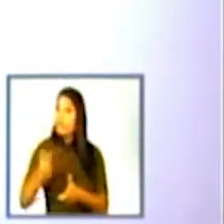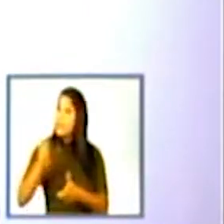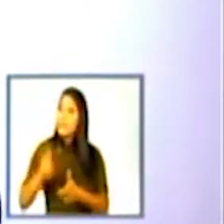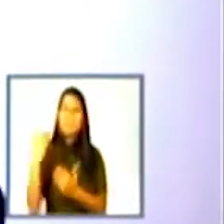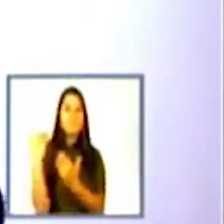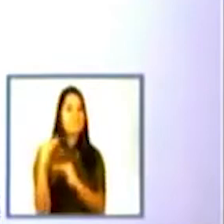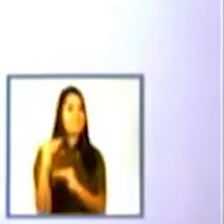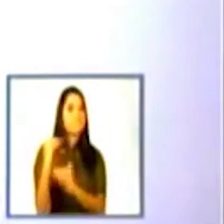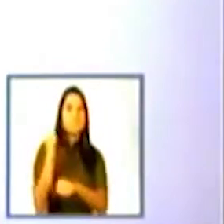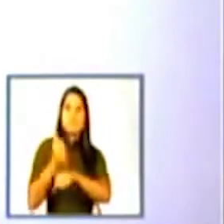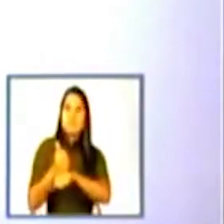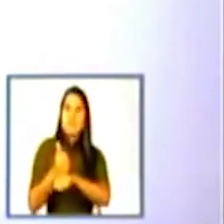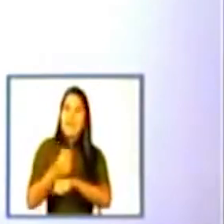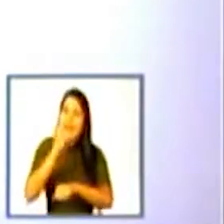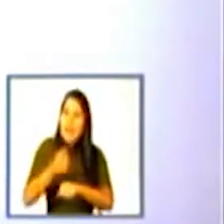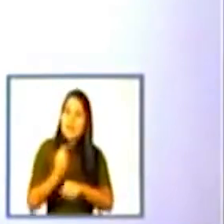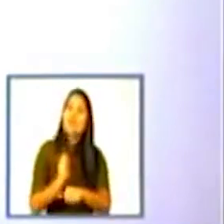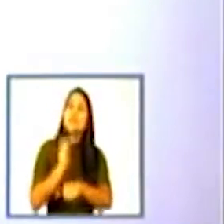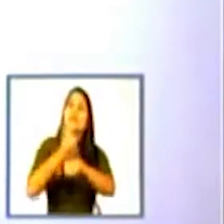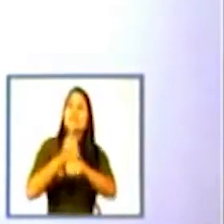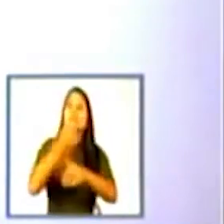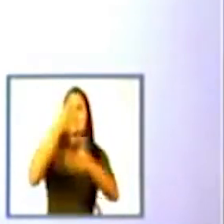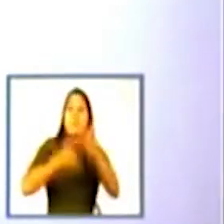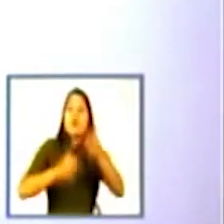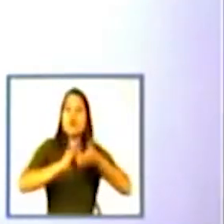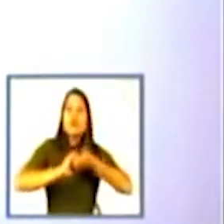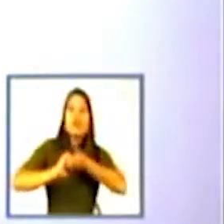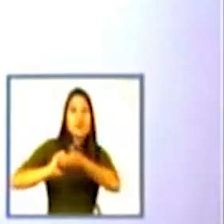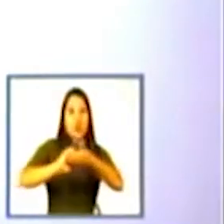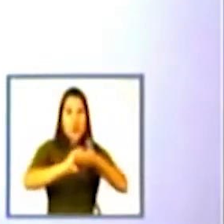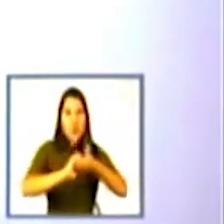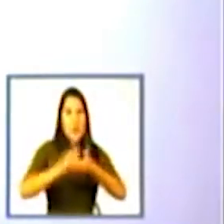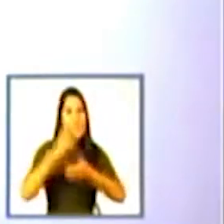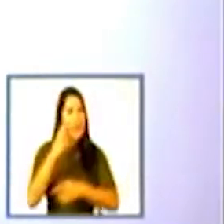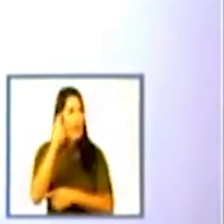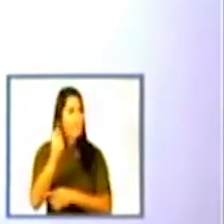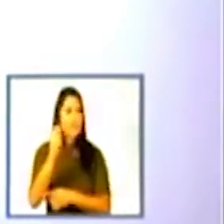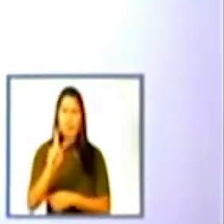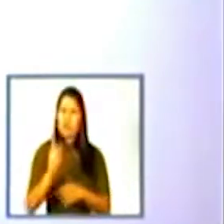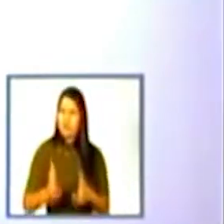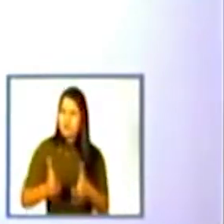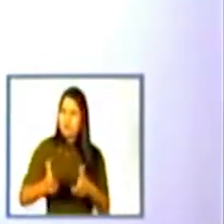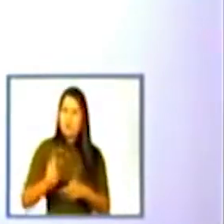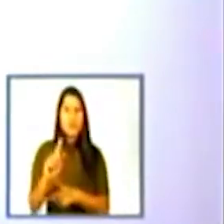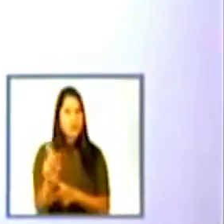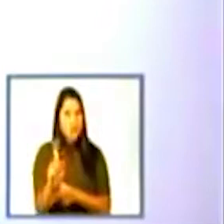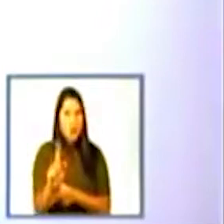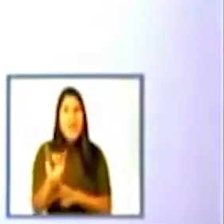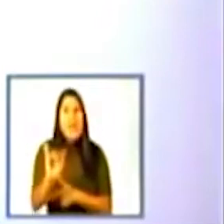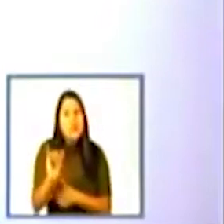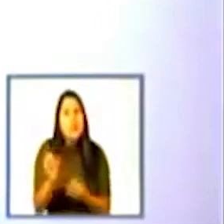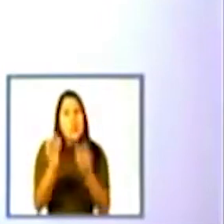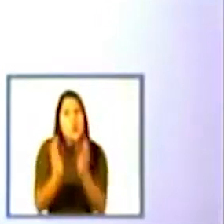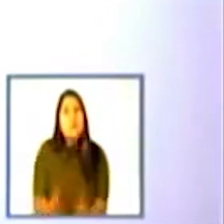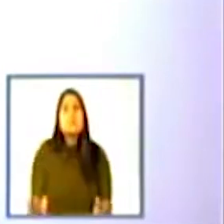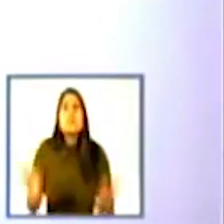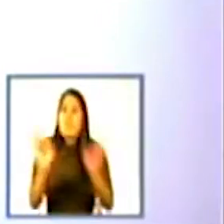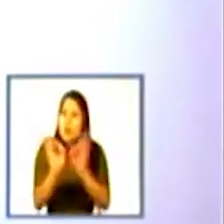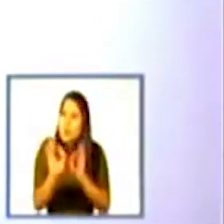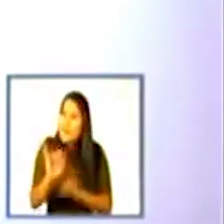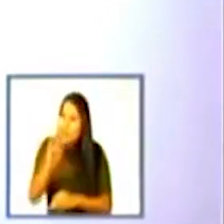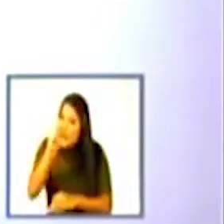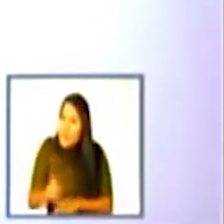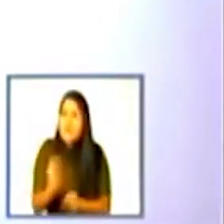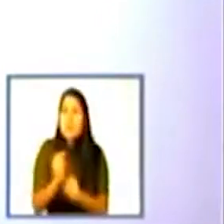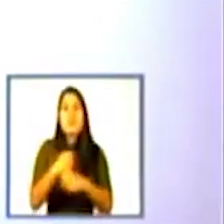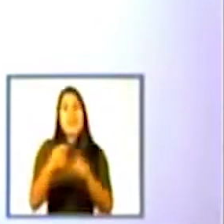impuesto solidario para que las pensiones no superen el salario de un diputado. Esto es medular, esto es importantísimo y esto tenemos que hacerlo desde el primer